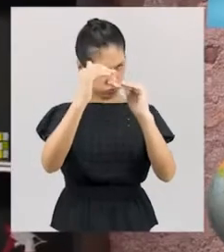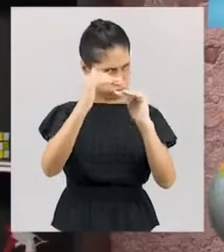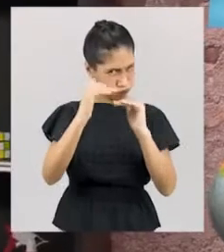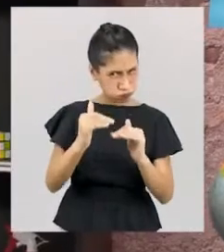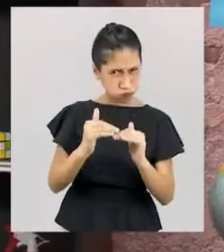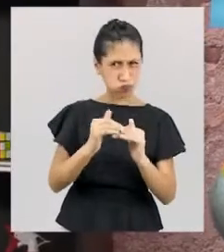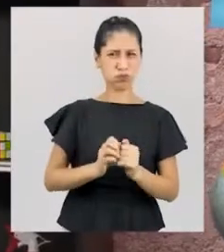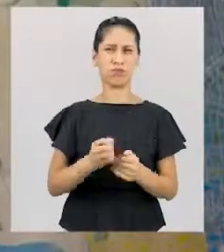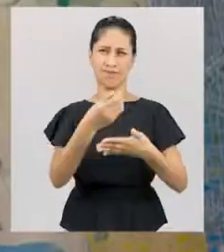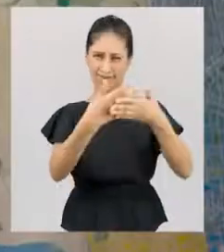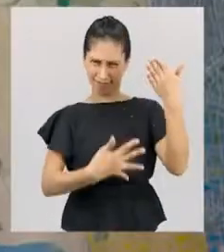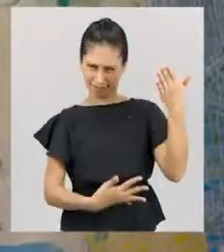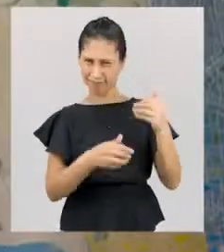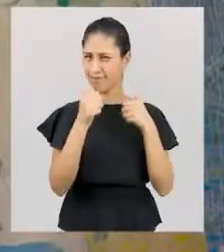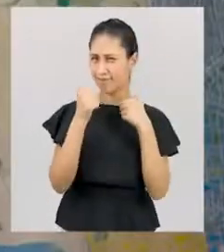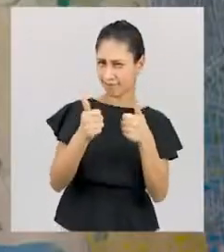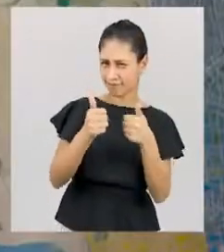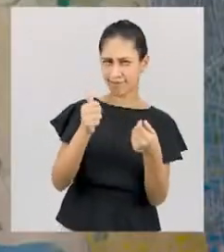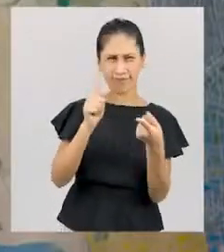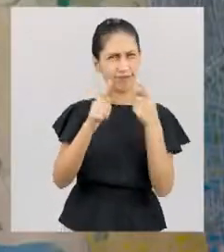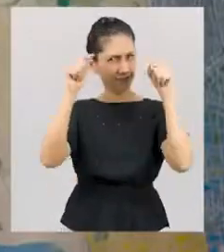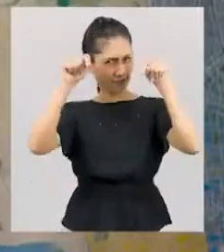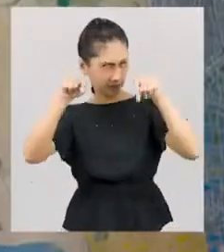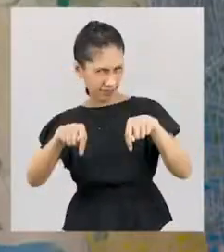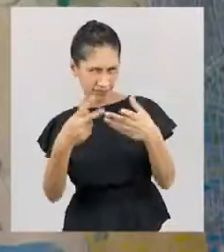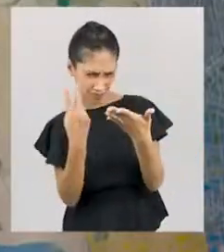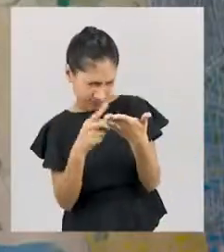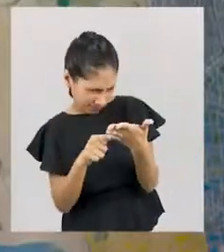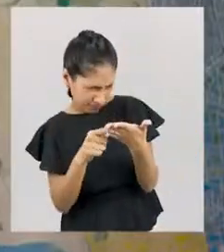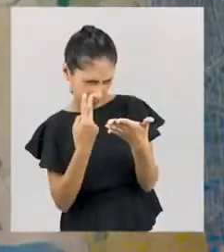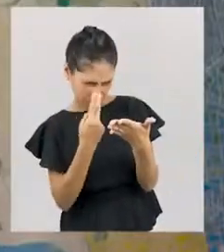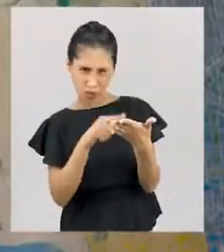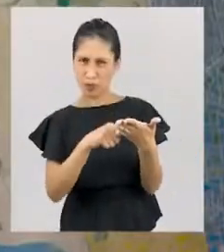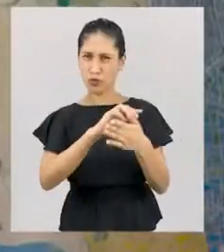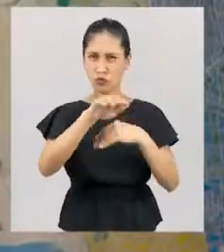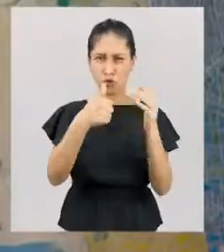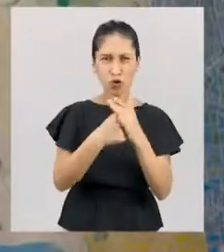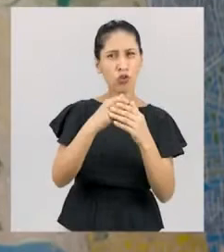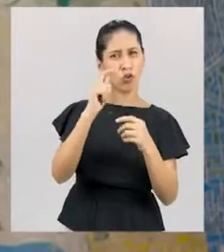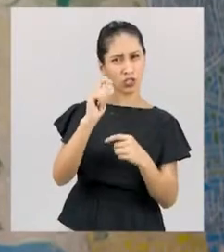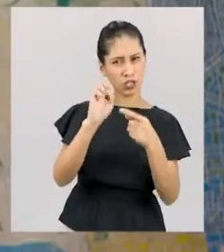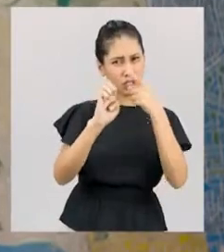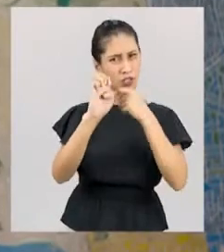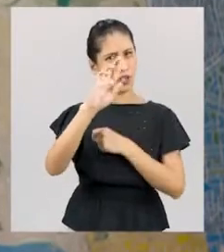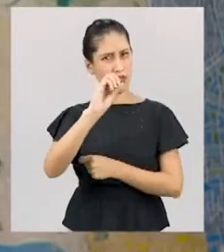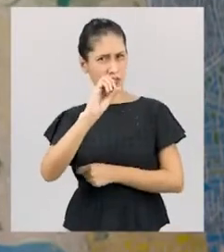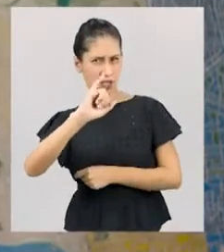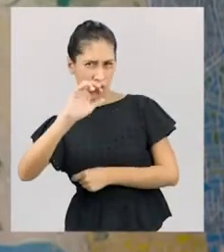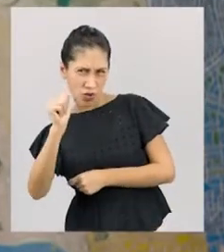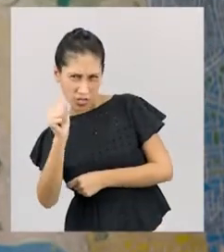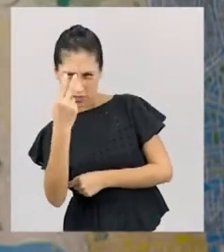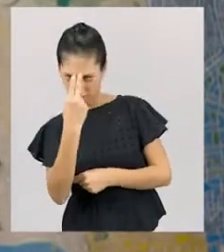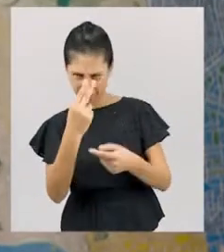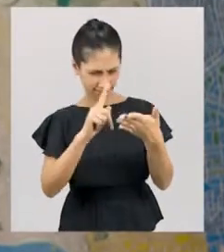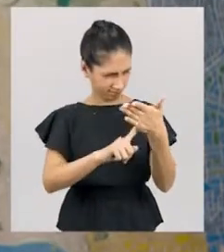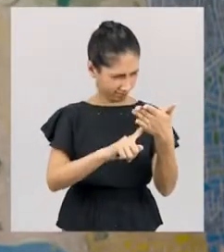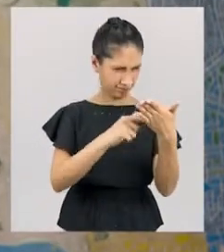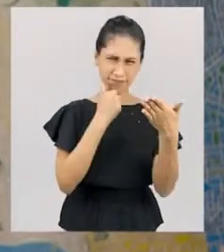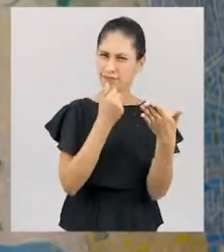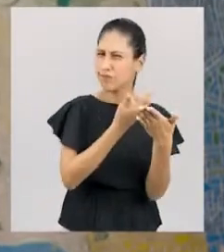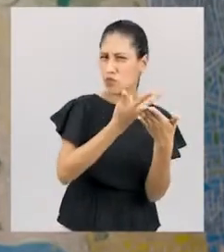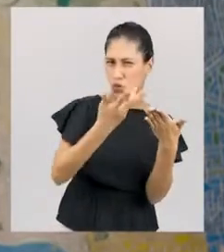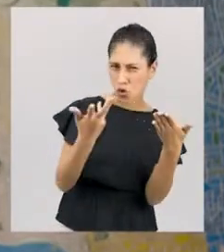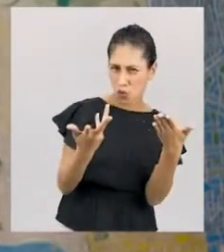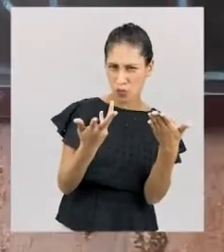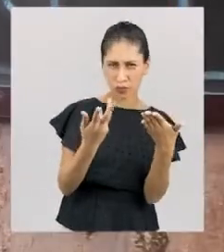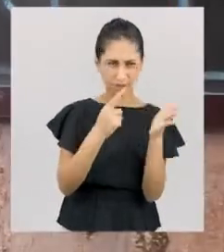tesis doctorales. Muy bien. Hasta aquí tenemos descrita la teoría. Ahora identifiquemos lo dicho en los siguientes